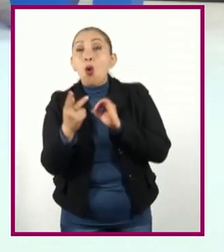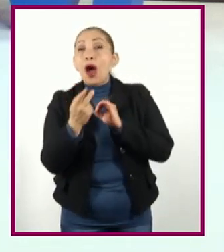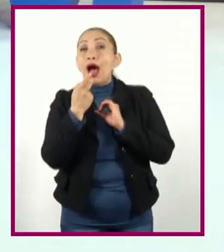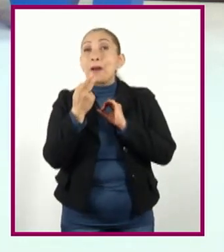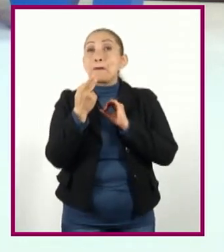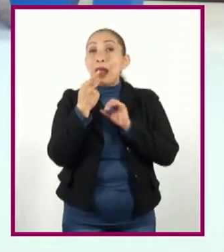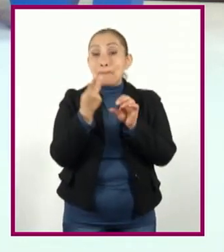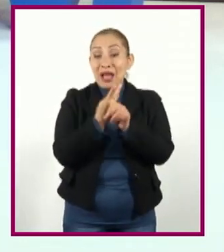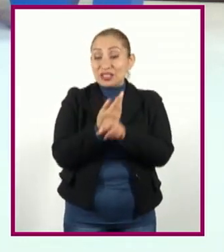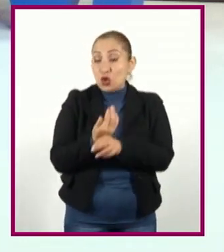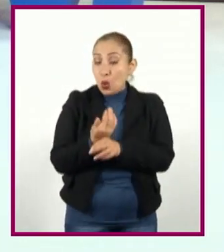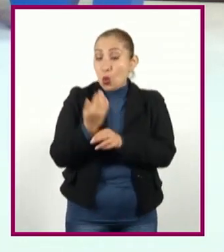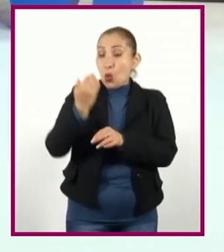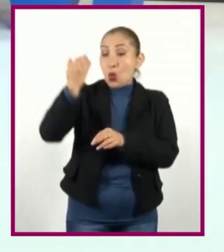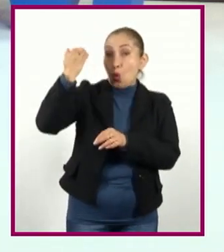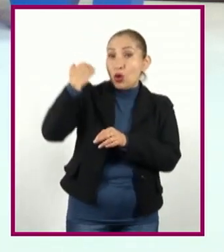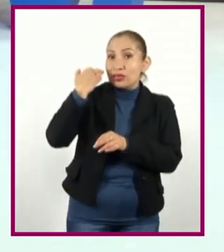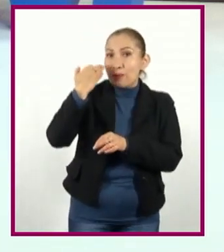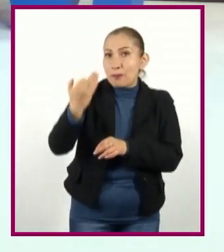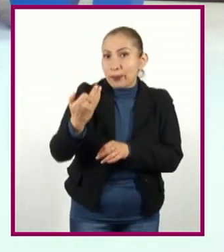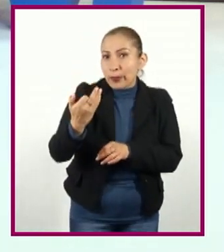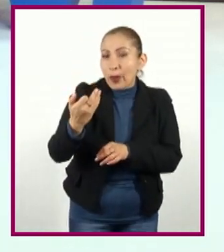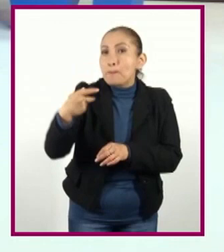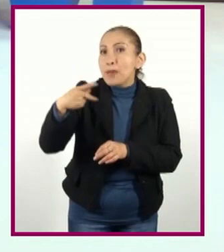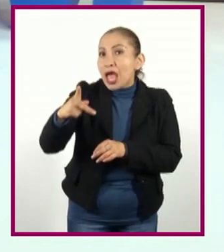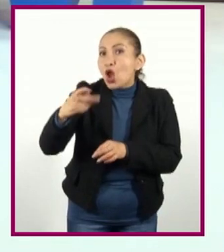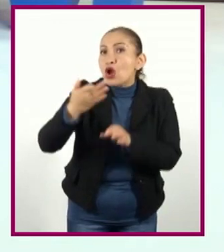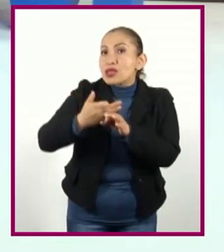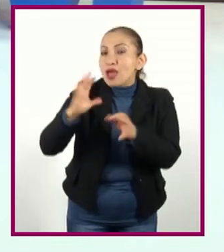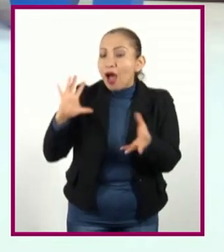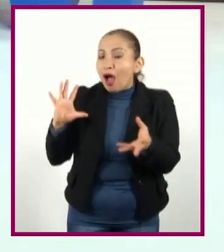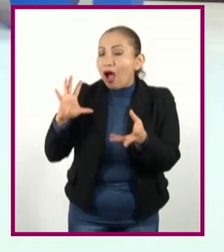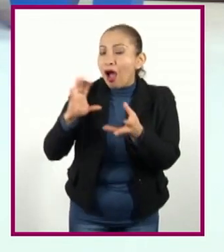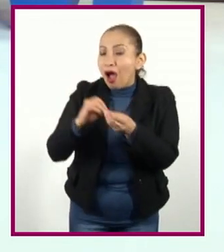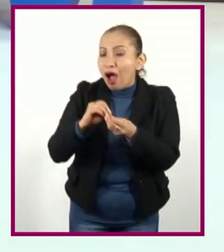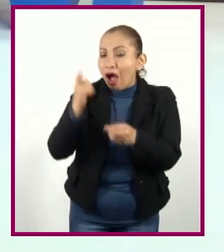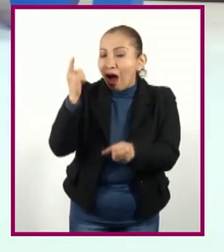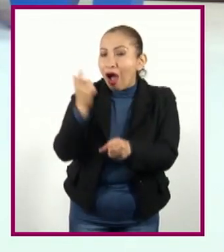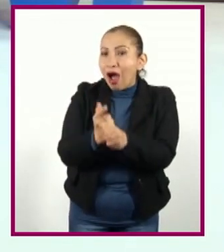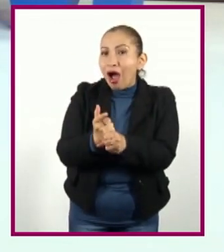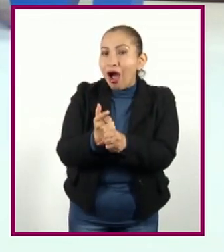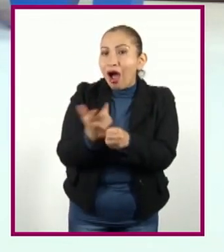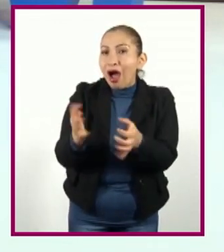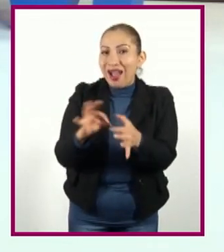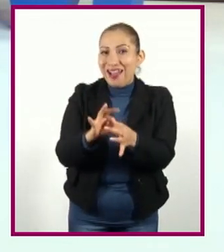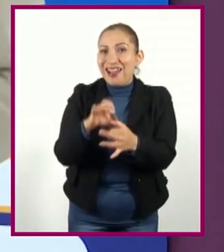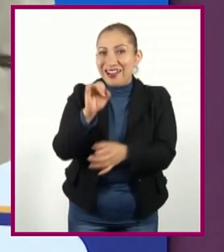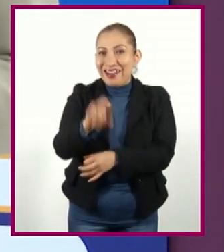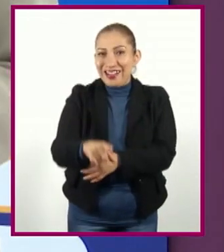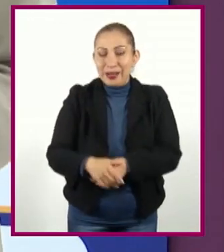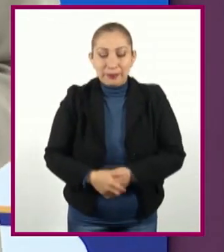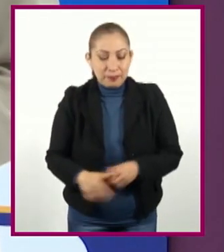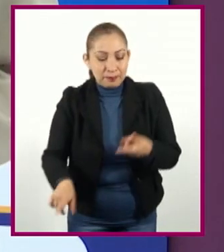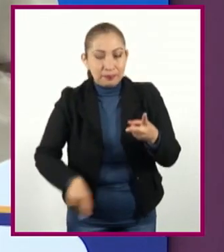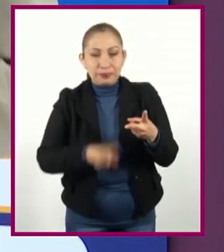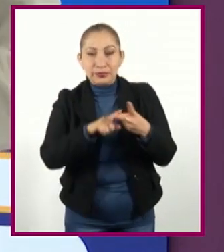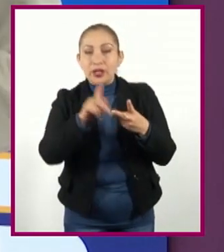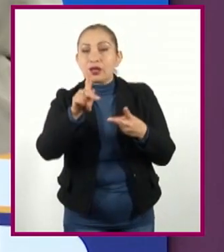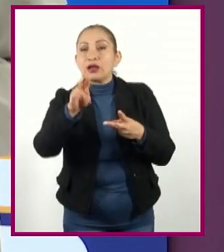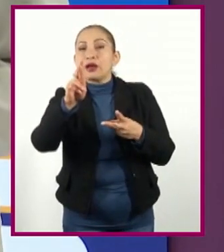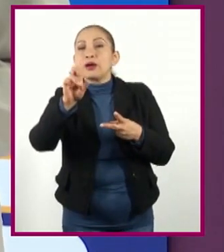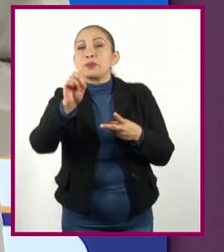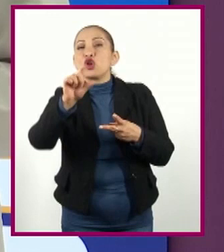algo que sucedió hace mucho tiempo, pero que sea algo que se haya descubierto recientemente. La